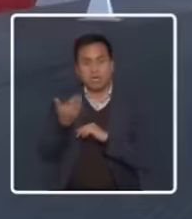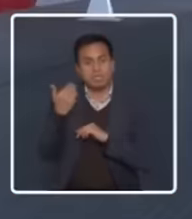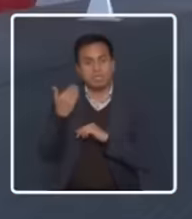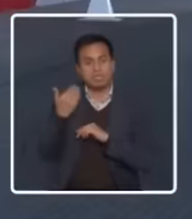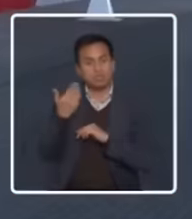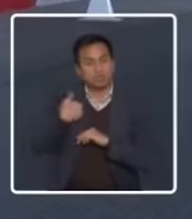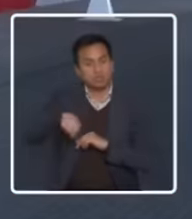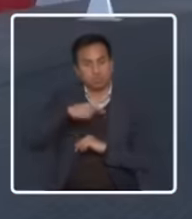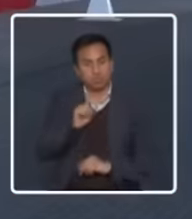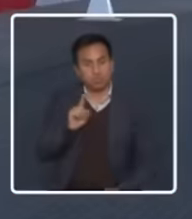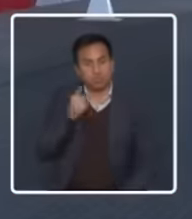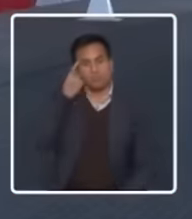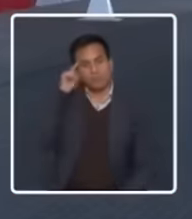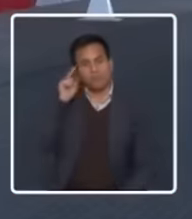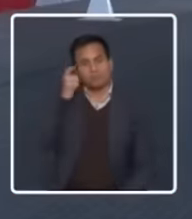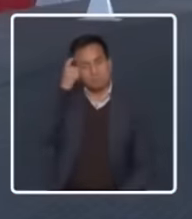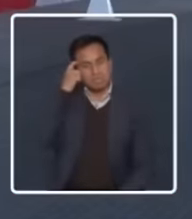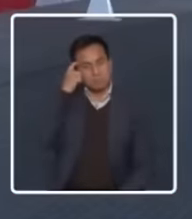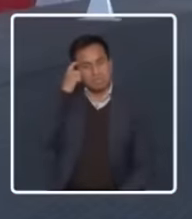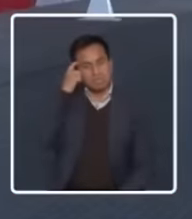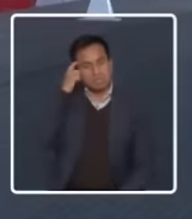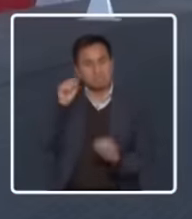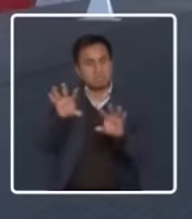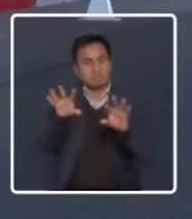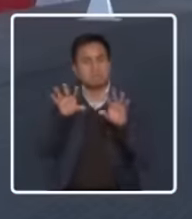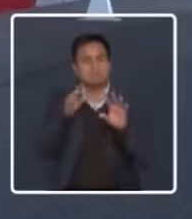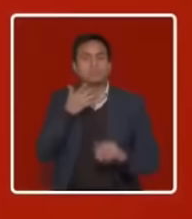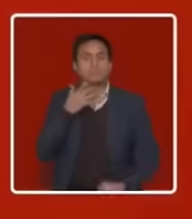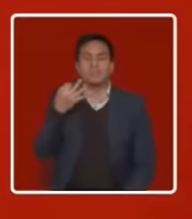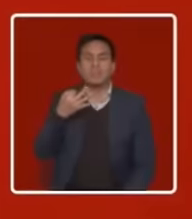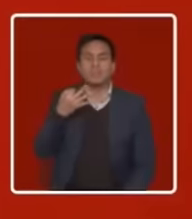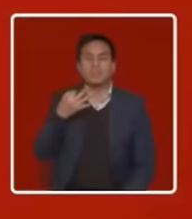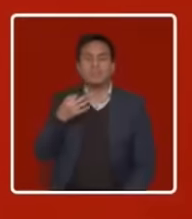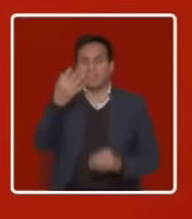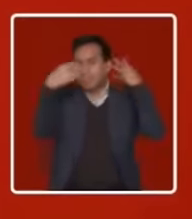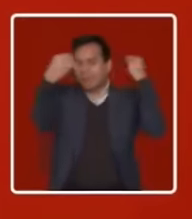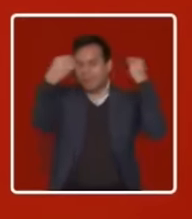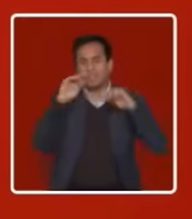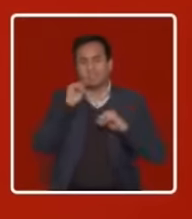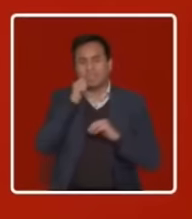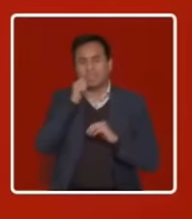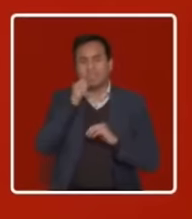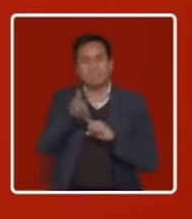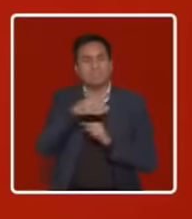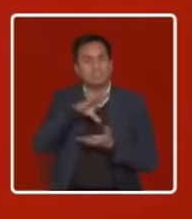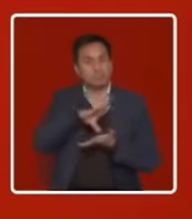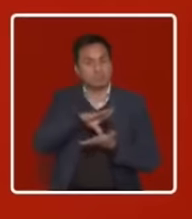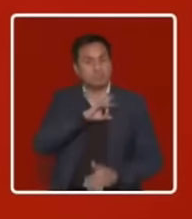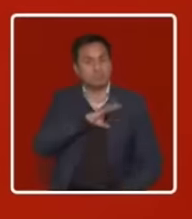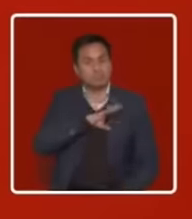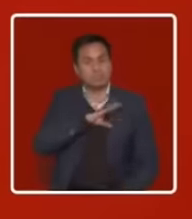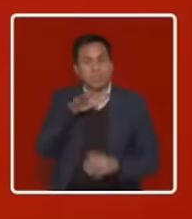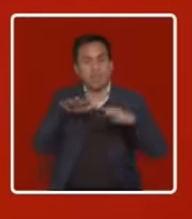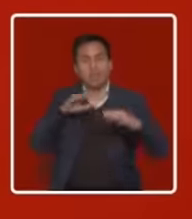en nuestros buques, pero me parece bien destacable porque efectivamente es un embajador de la nación en